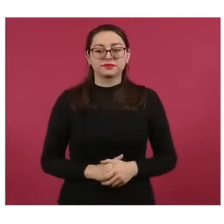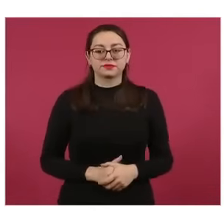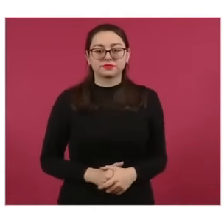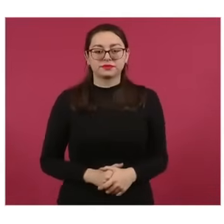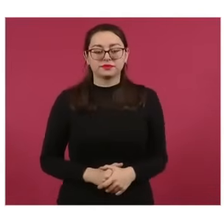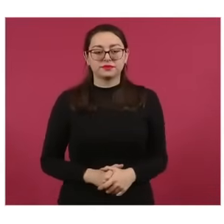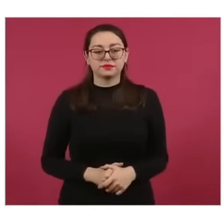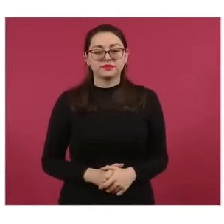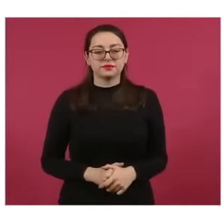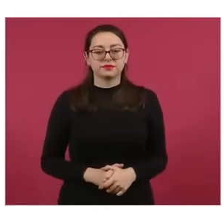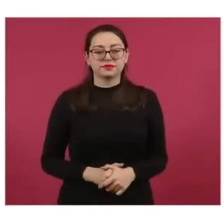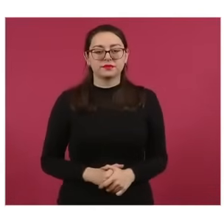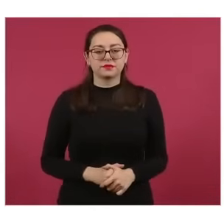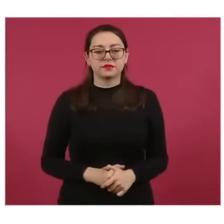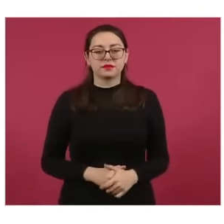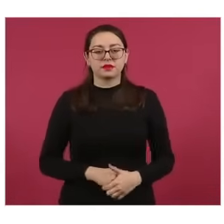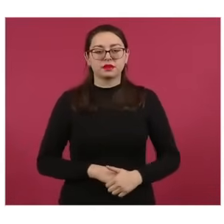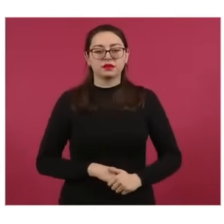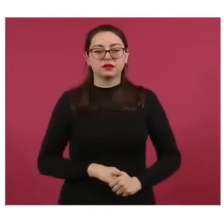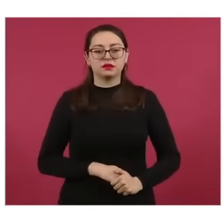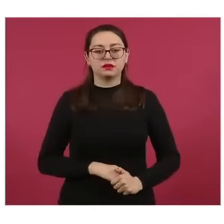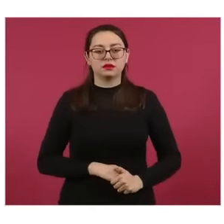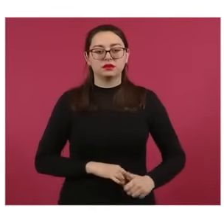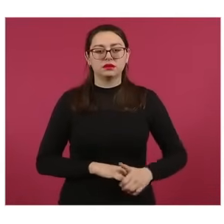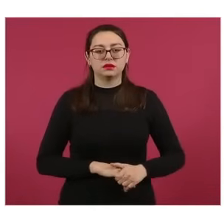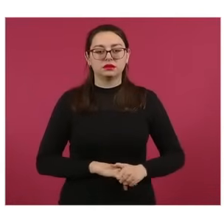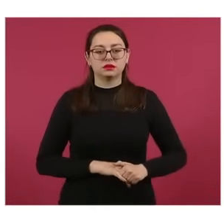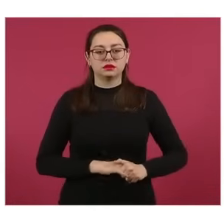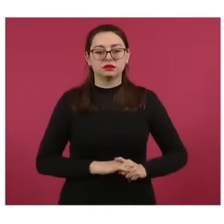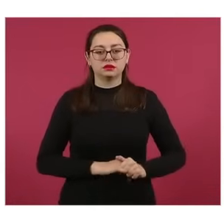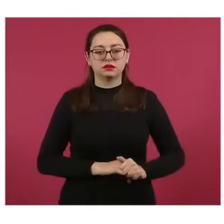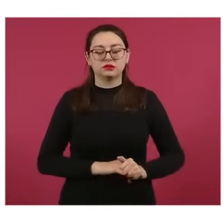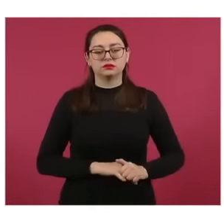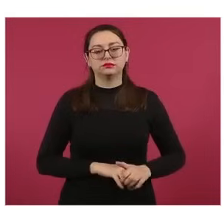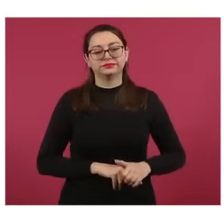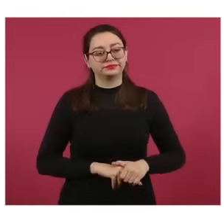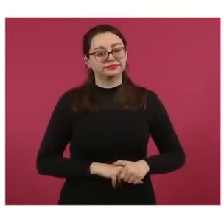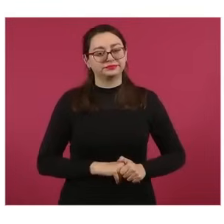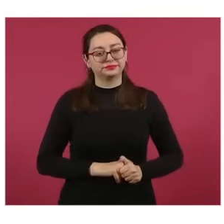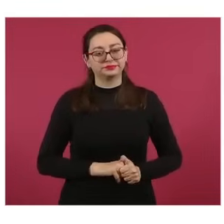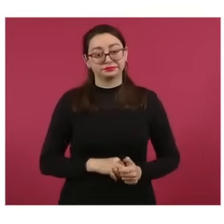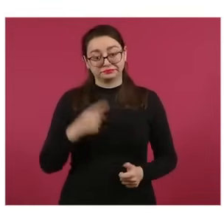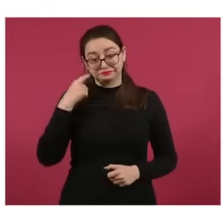O sea que esa nota ya está por todos lados. Mire, narco presidente.